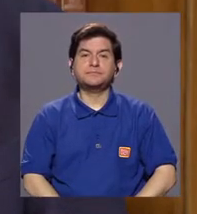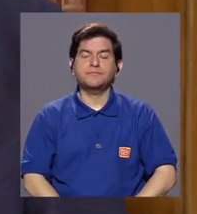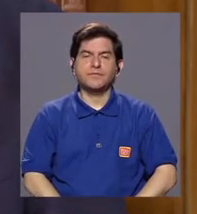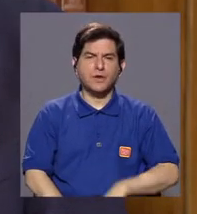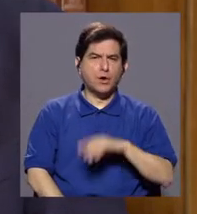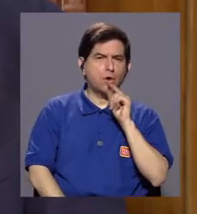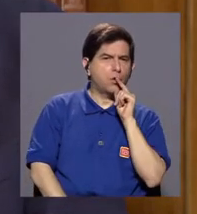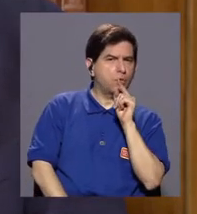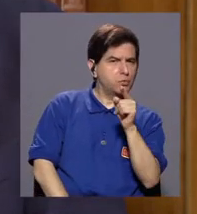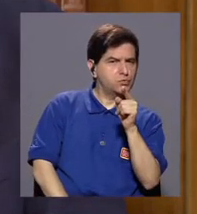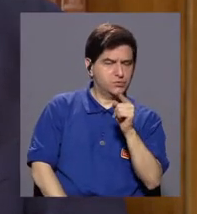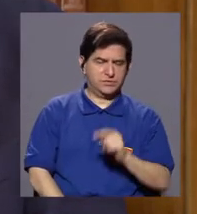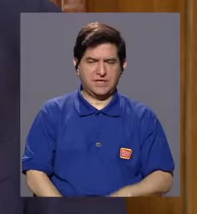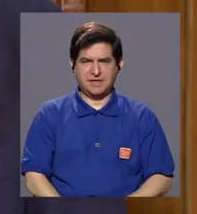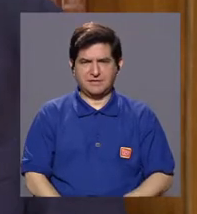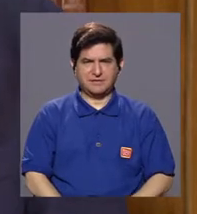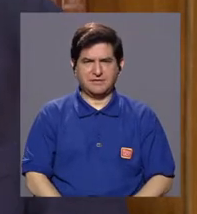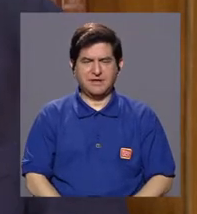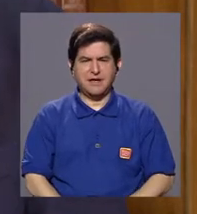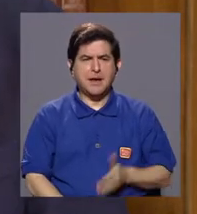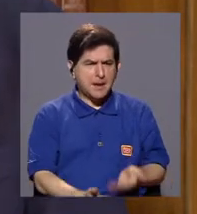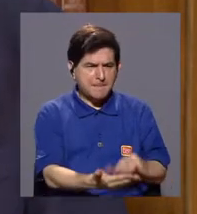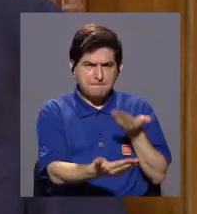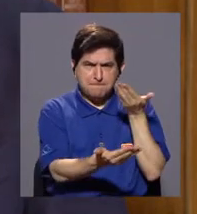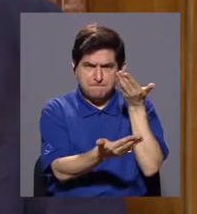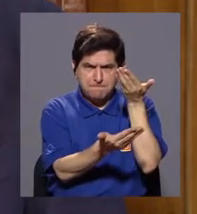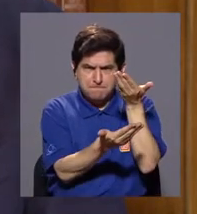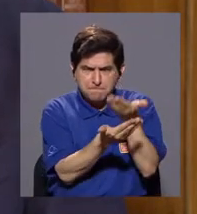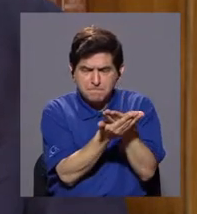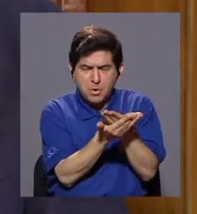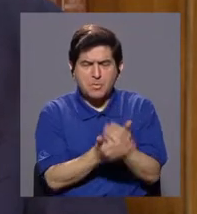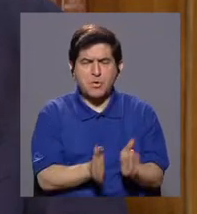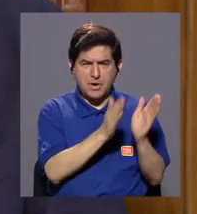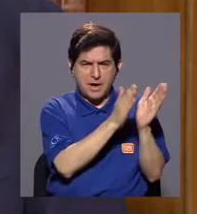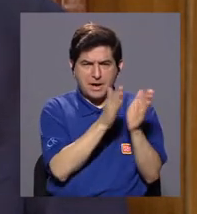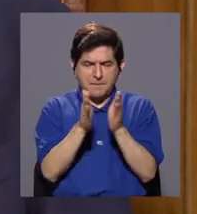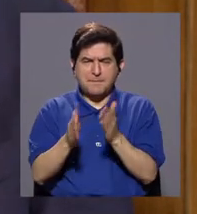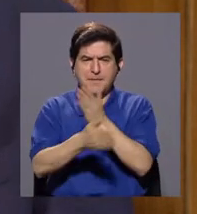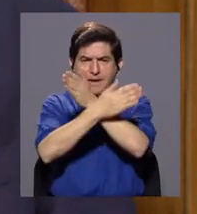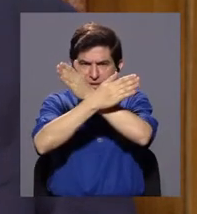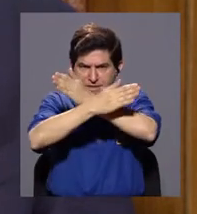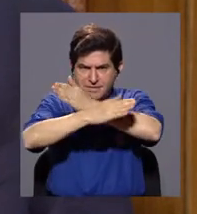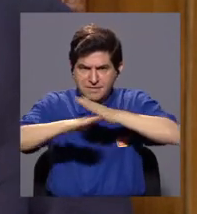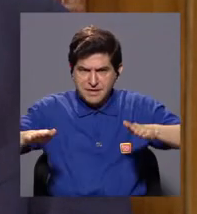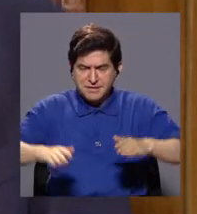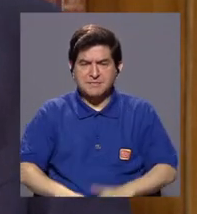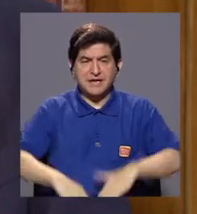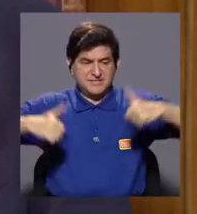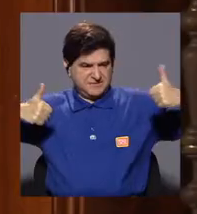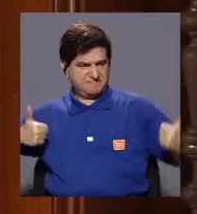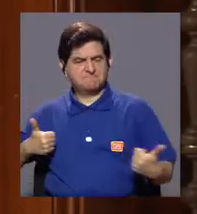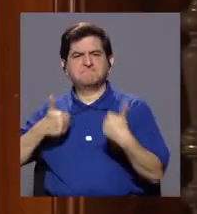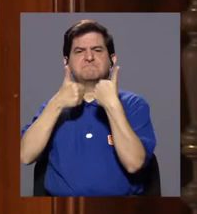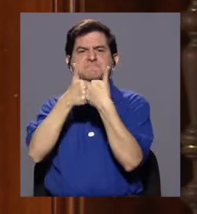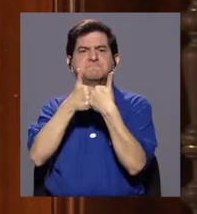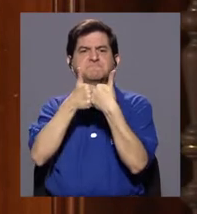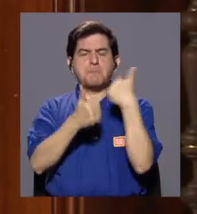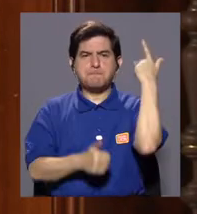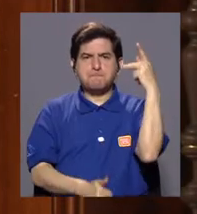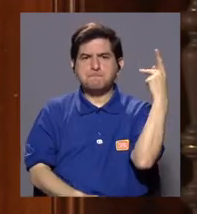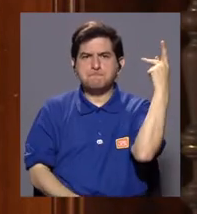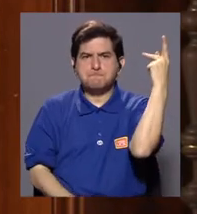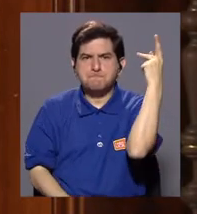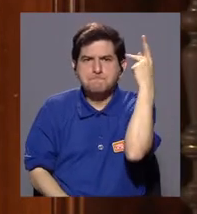¿Cómo se sintió usted al proponer un plan de paz que desafiaba